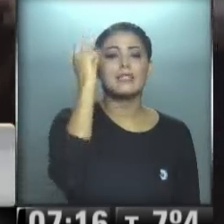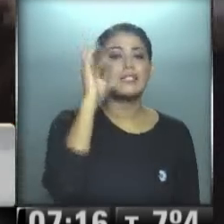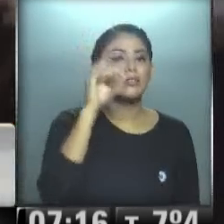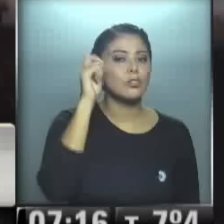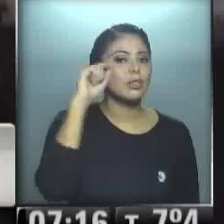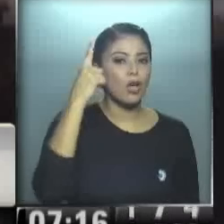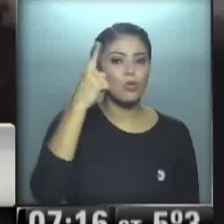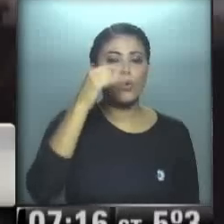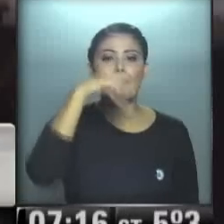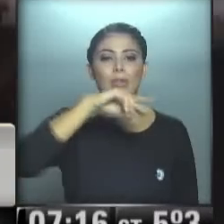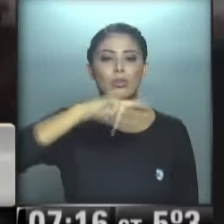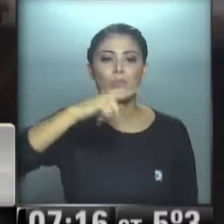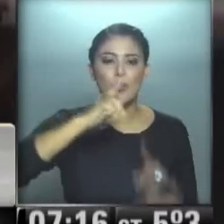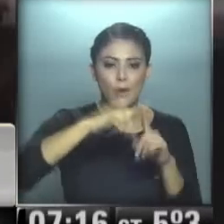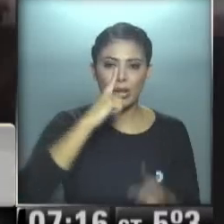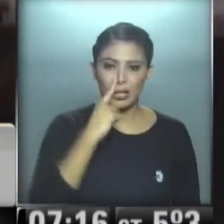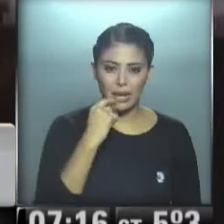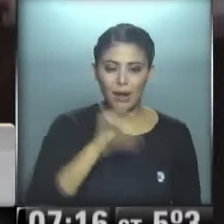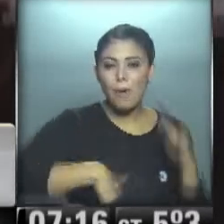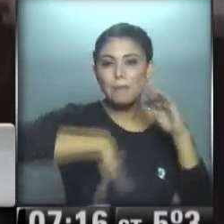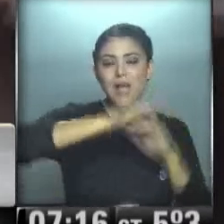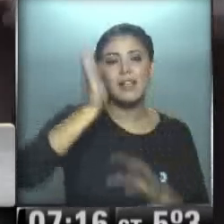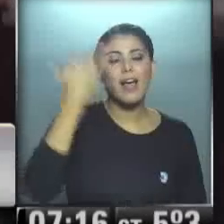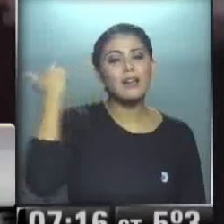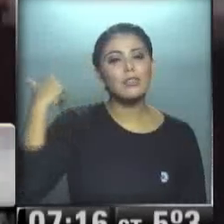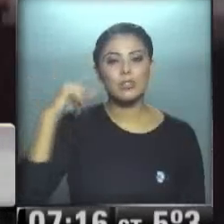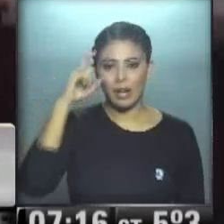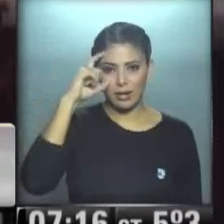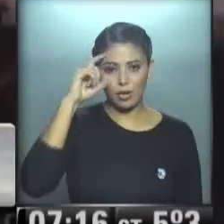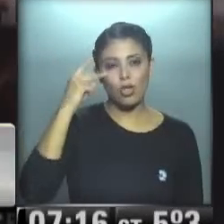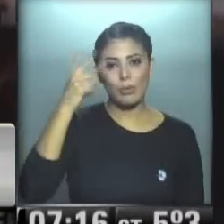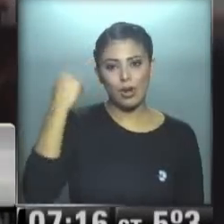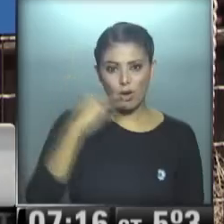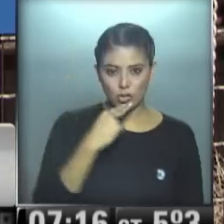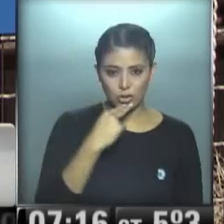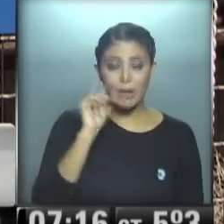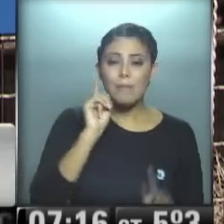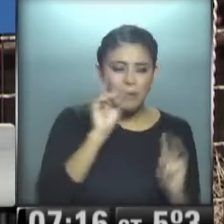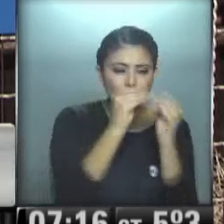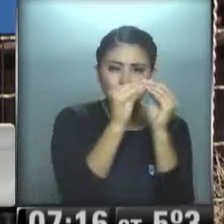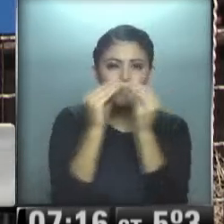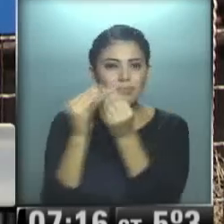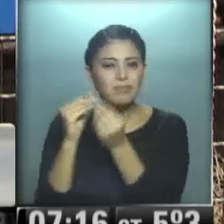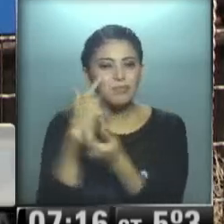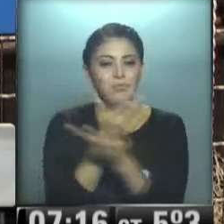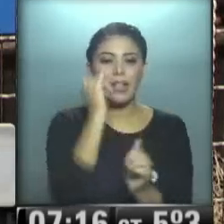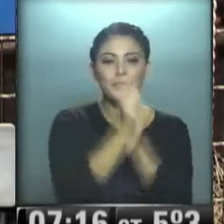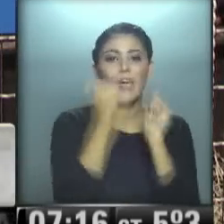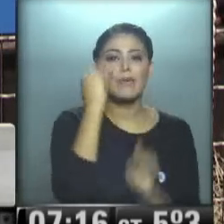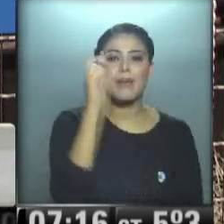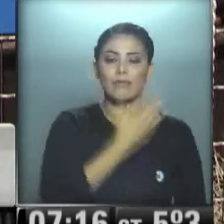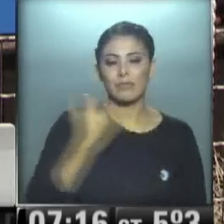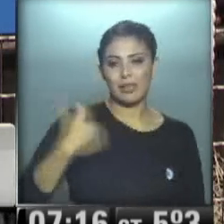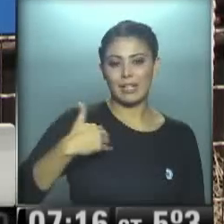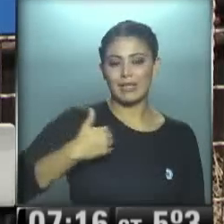29.031 millones de metros cúbicos diarios, el registro más alto desde enero de 2011. Y estos niveles consolidan a la petrolera argentina como